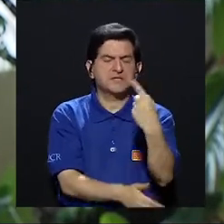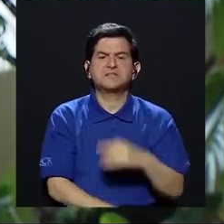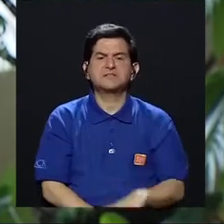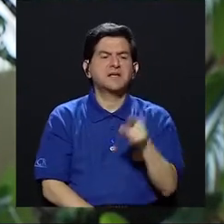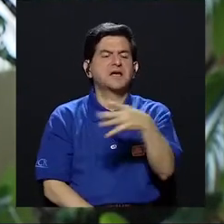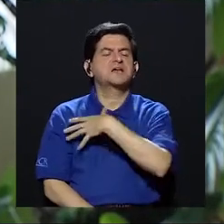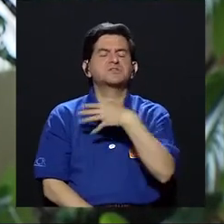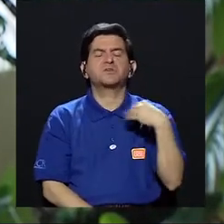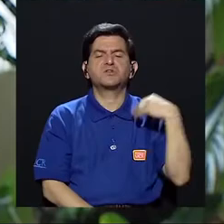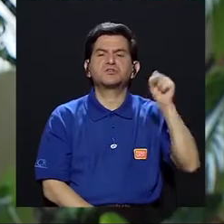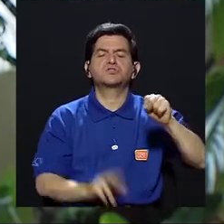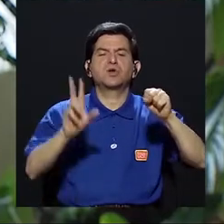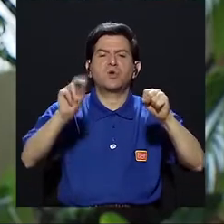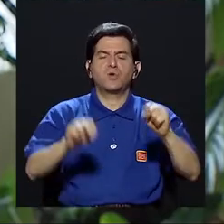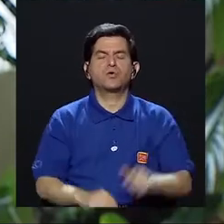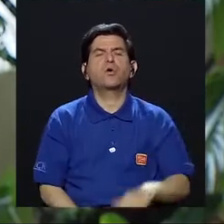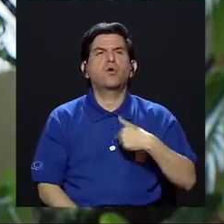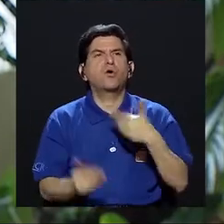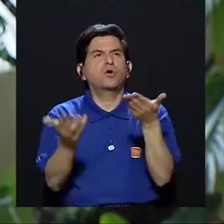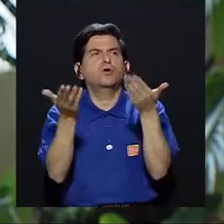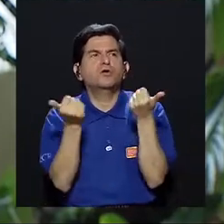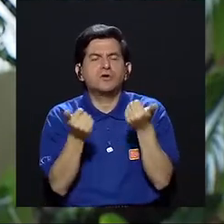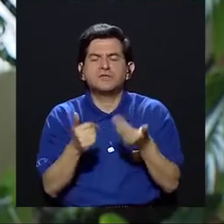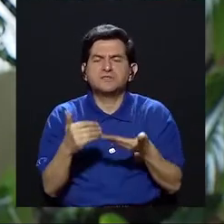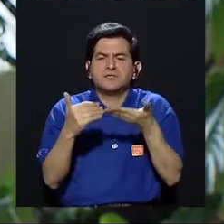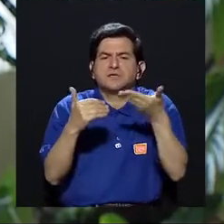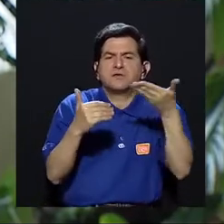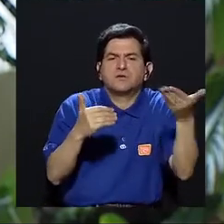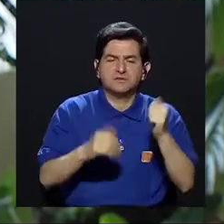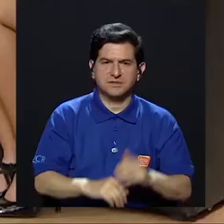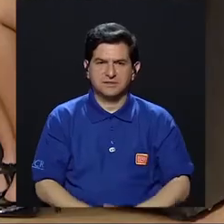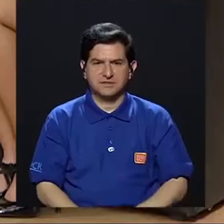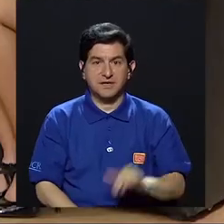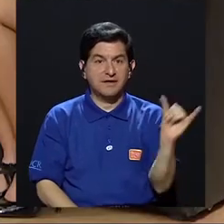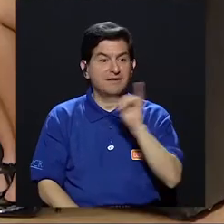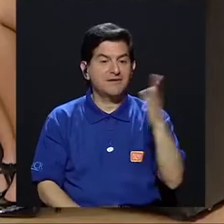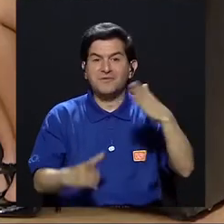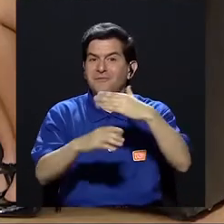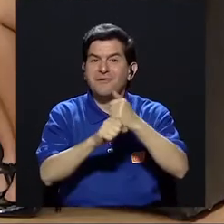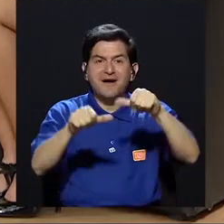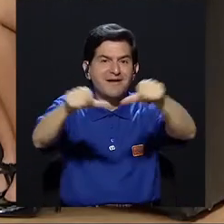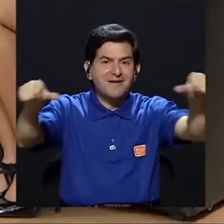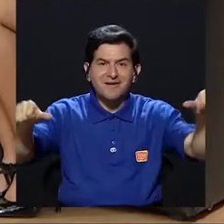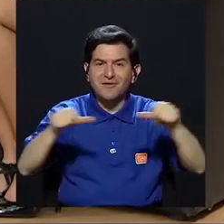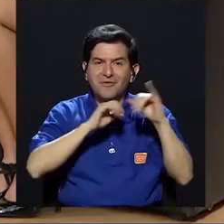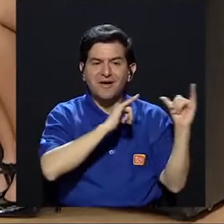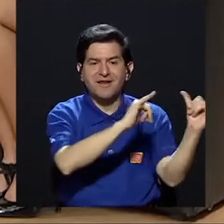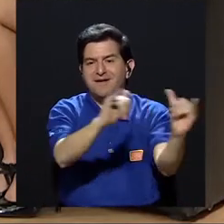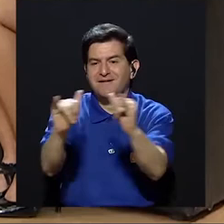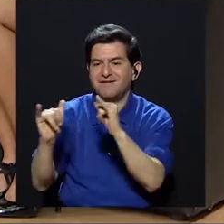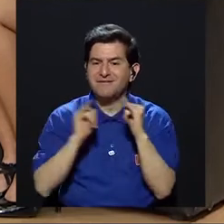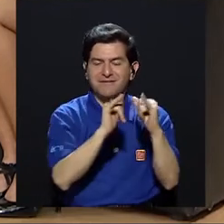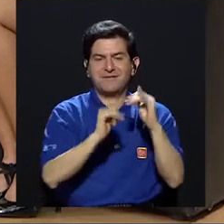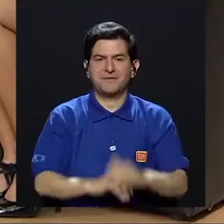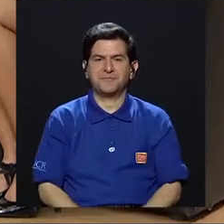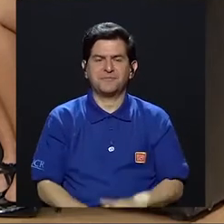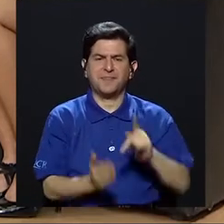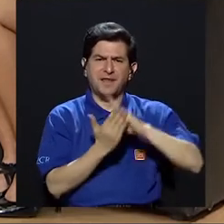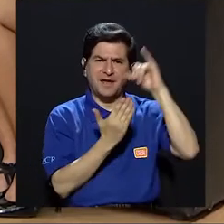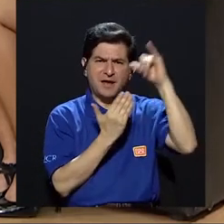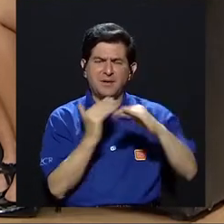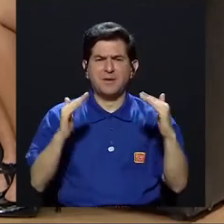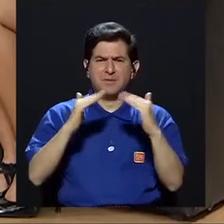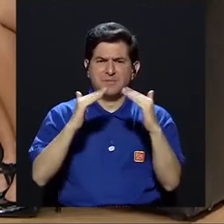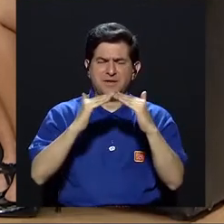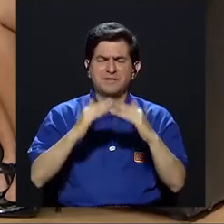decirnos esto me gusta, esto no me gusta, me gustaría tal y tal cosa. Lo mismo hacemos con las áreas comunes, porque en los